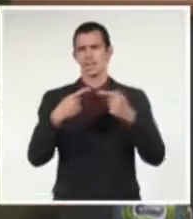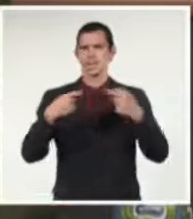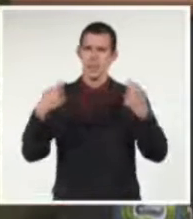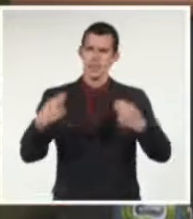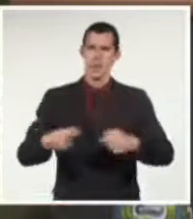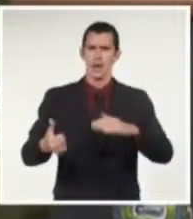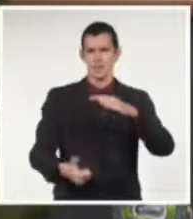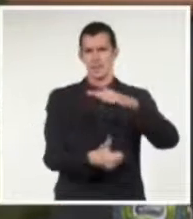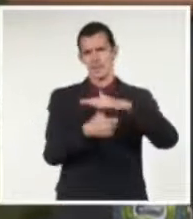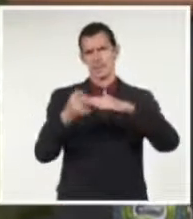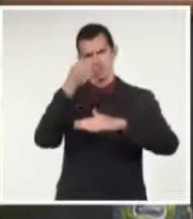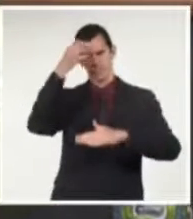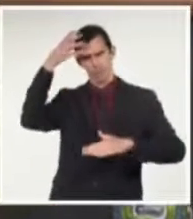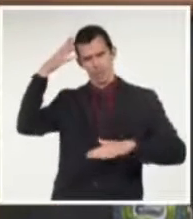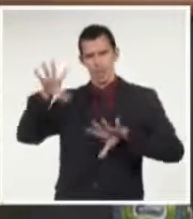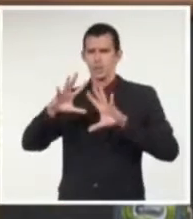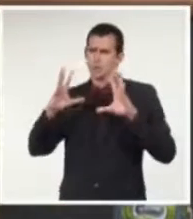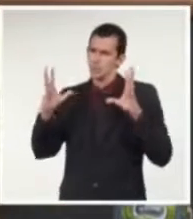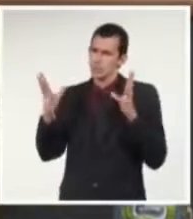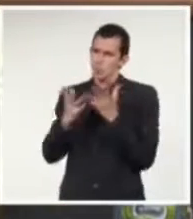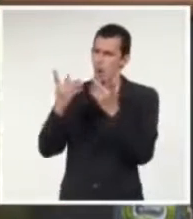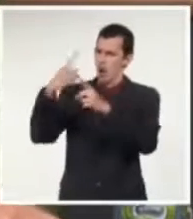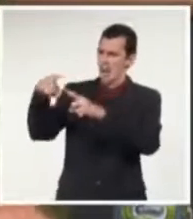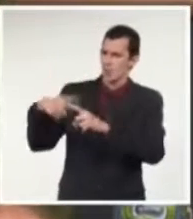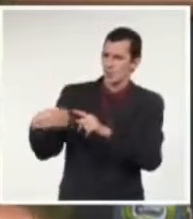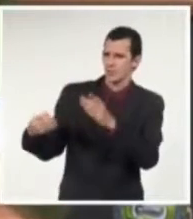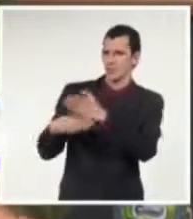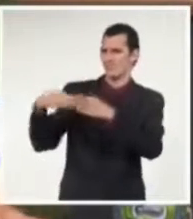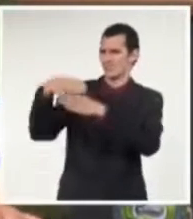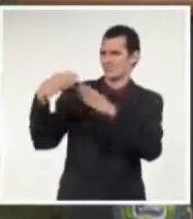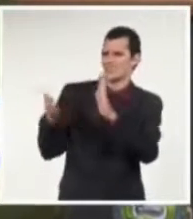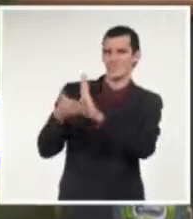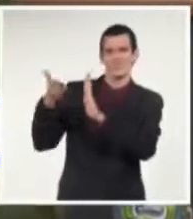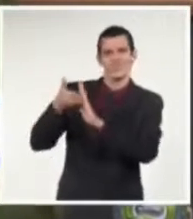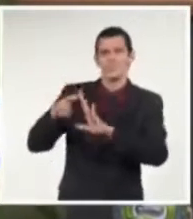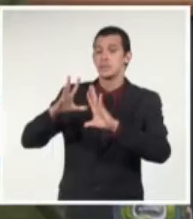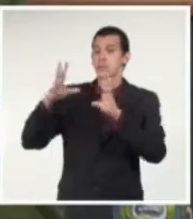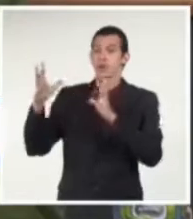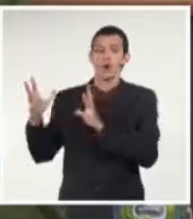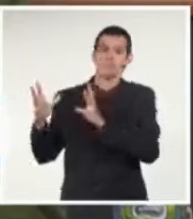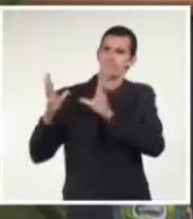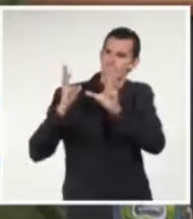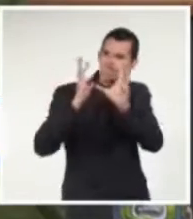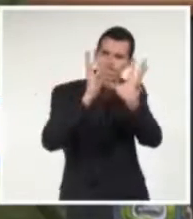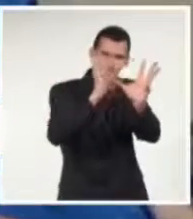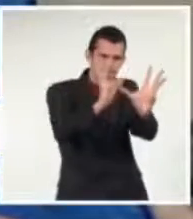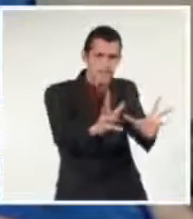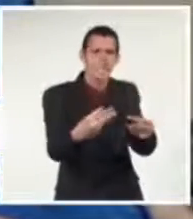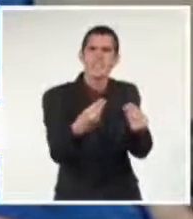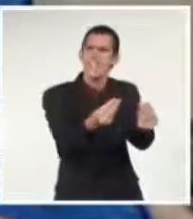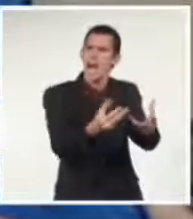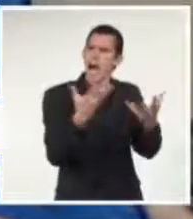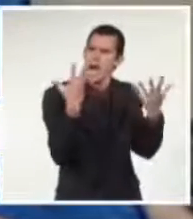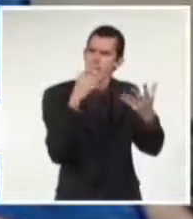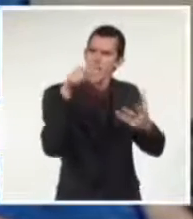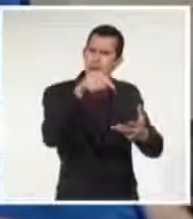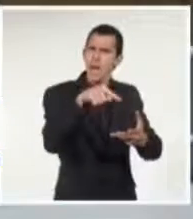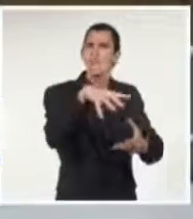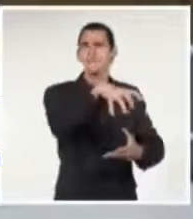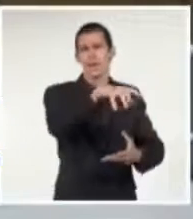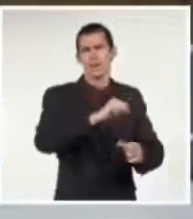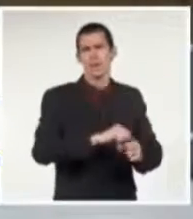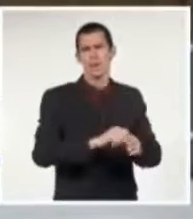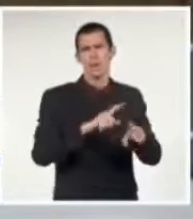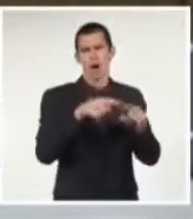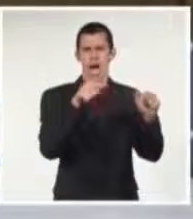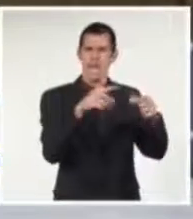República, Miguel Díaz-Canel Bermúdez, durante la reunión de chequeo de la marcha de la recuperación en los territorios afectados por el huracán. En ese